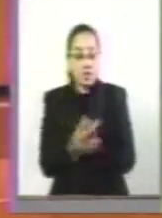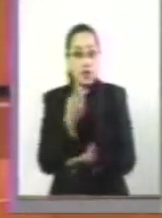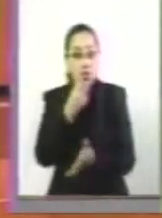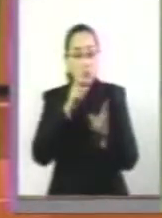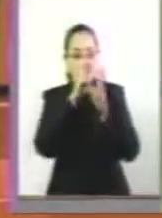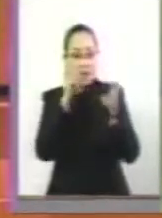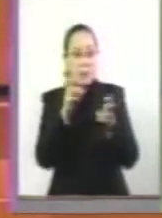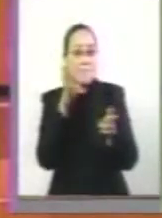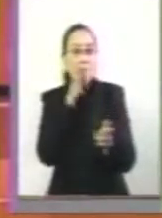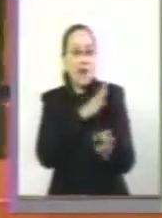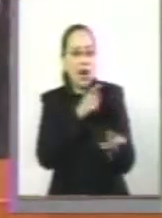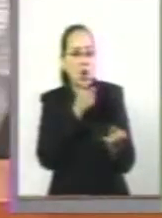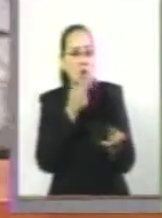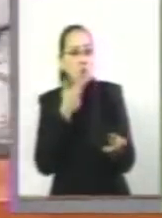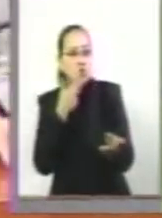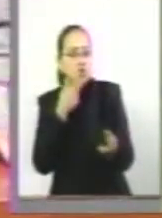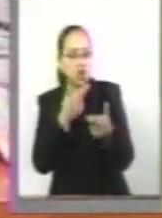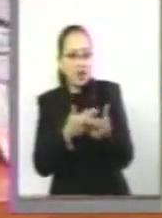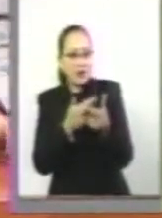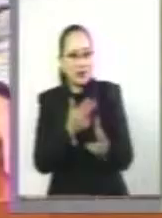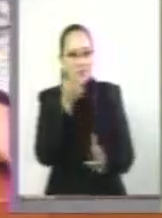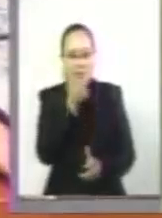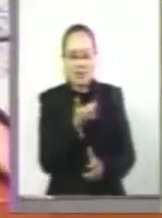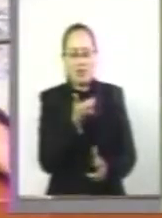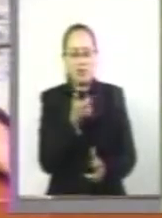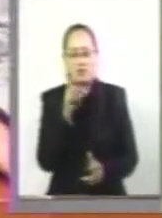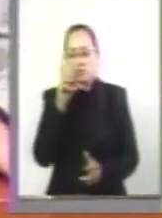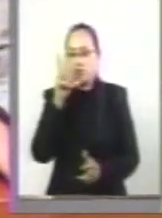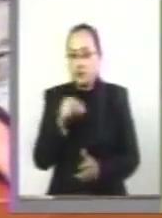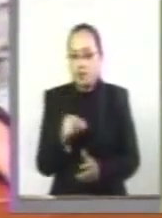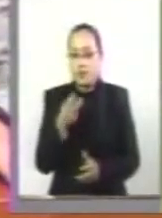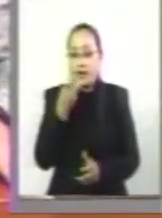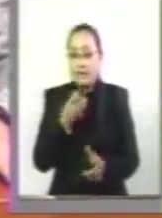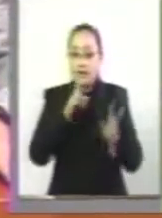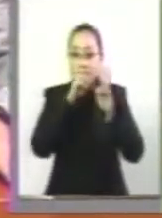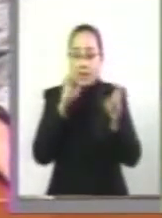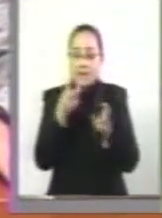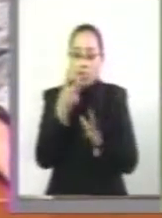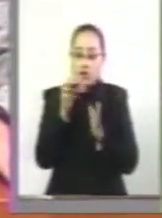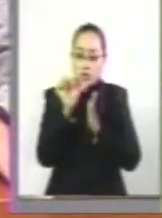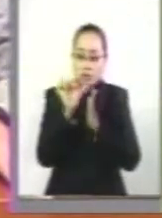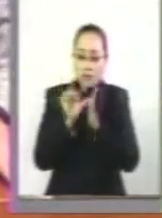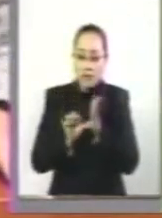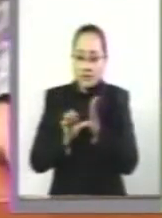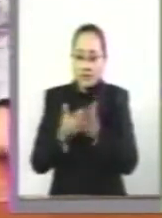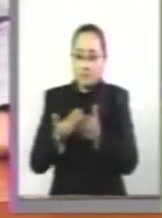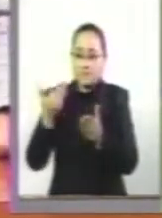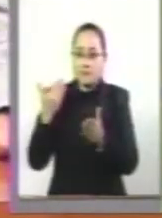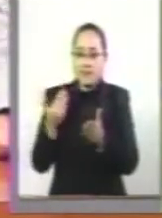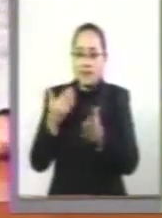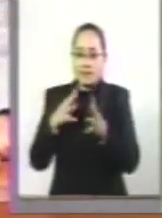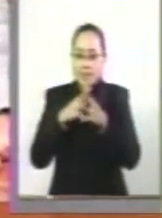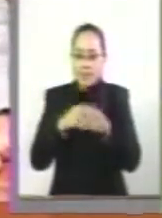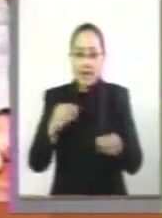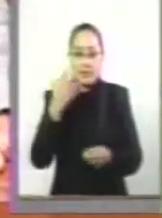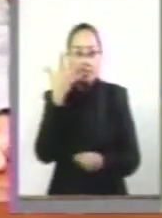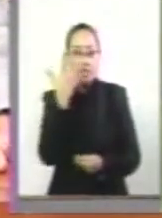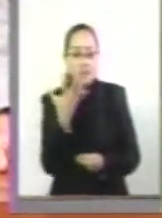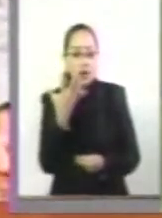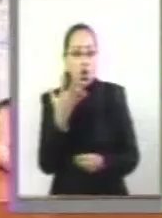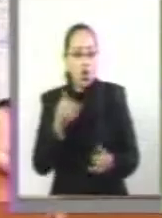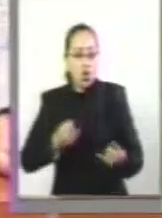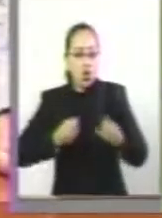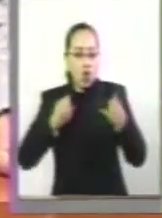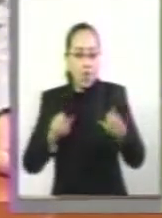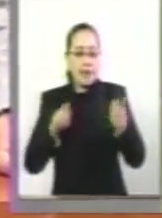mal manejo de recursos, es un tema de que hace 2 meses desaparecieron 5 jóvenes